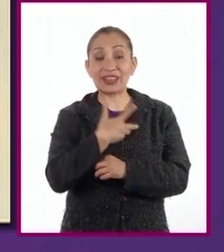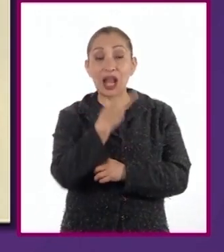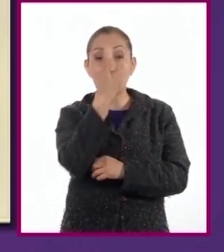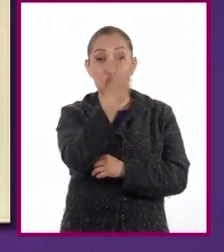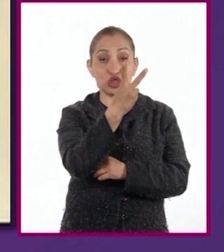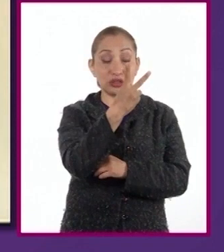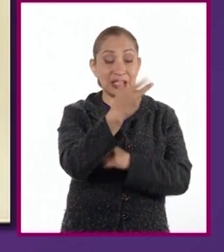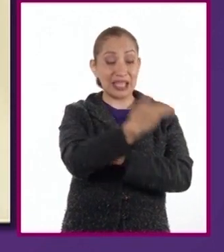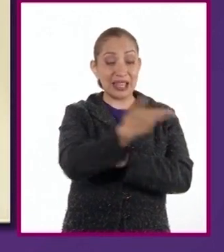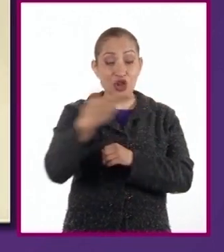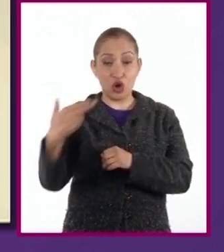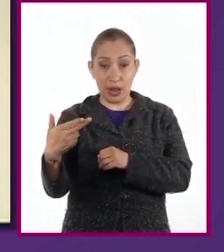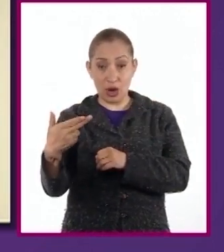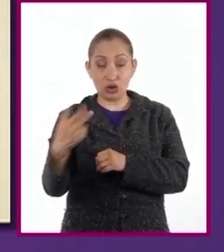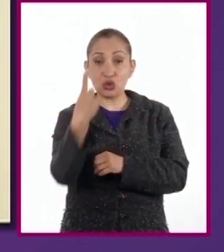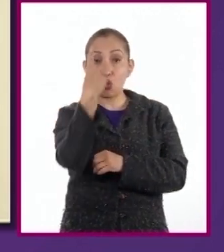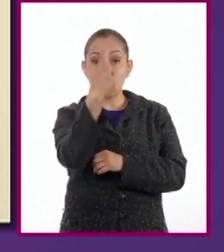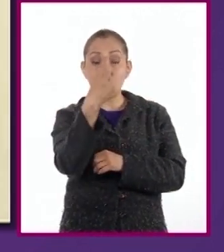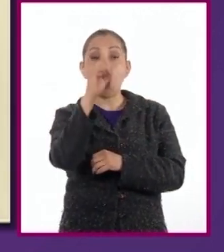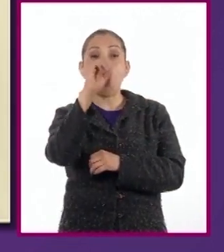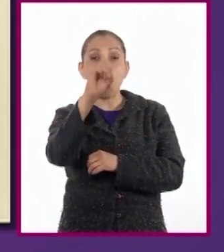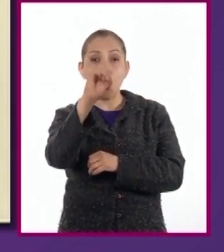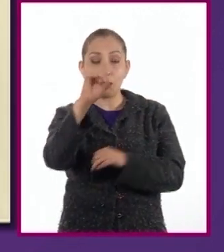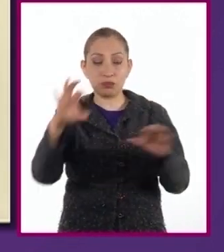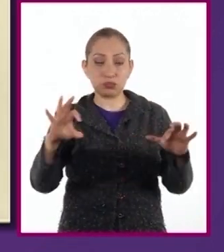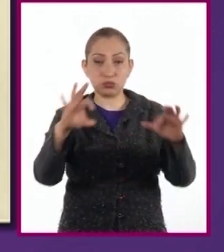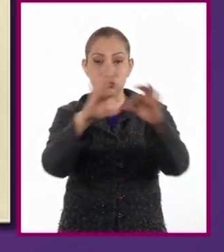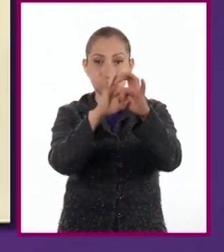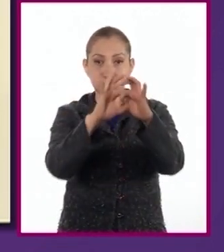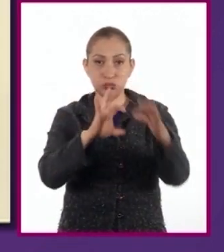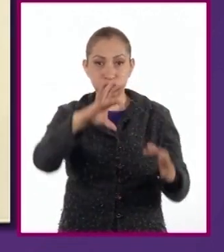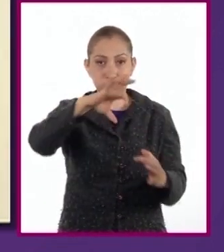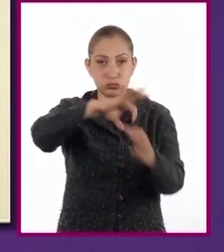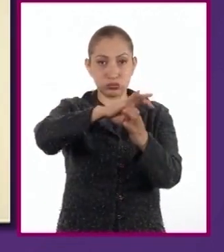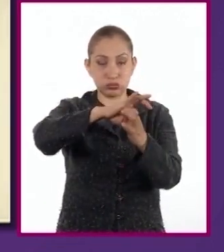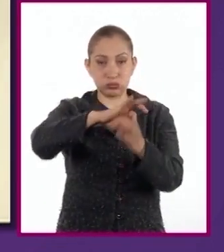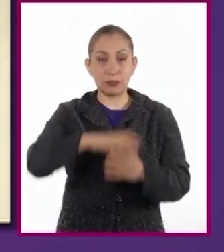2 átomos de hidrógeno y 1 de oxígeno.